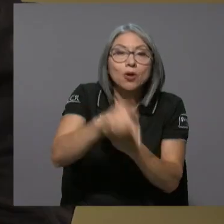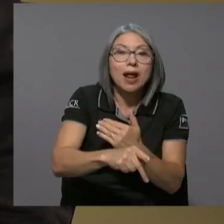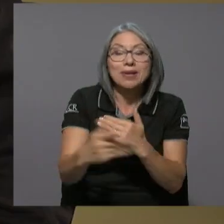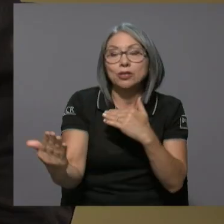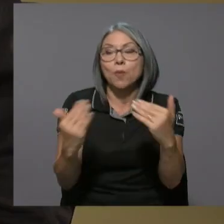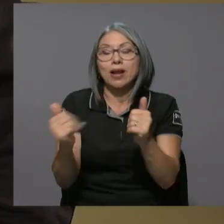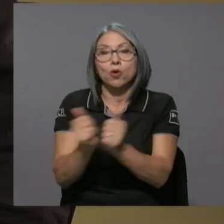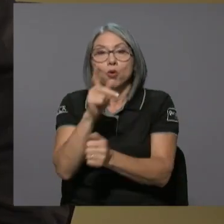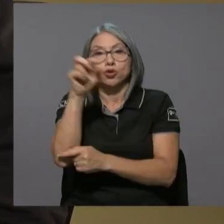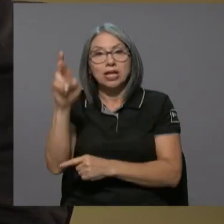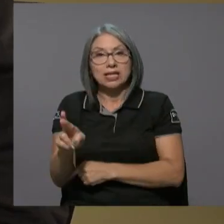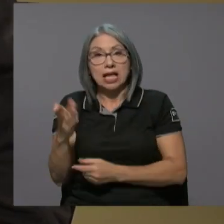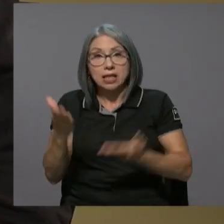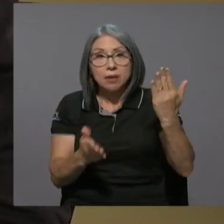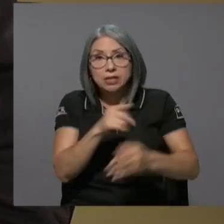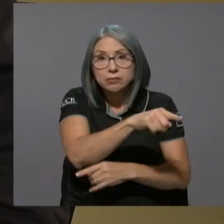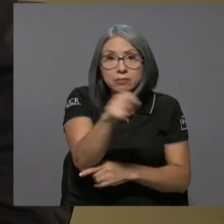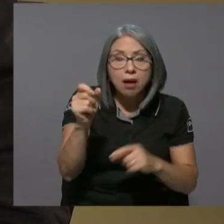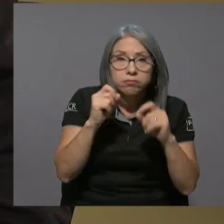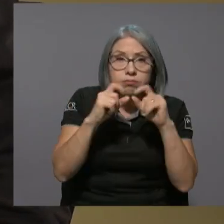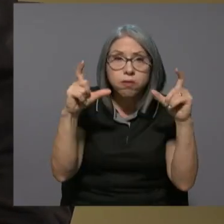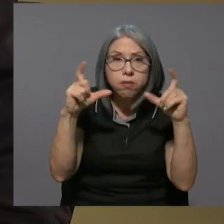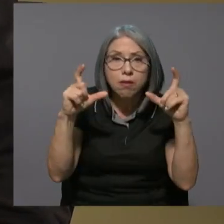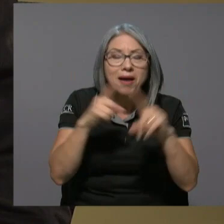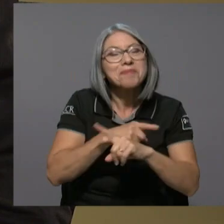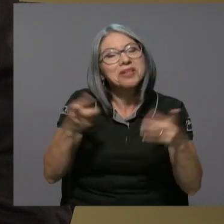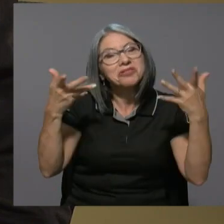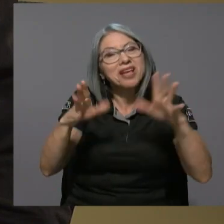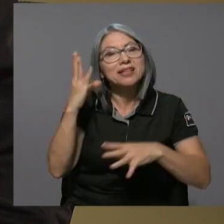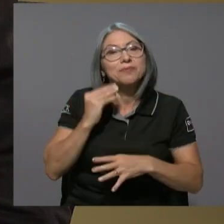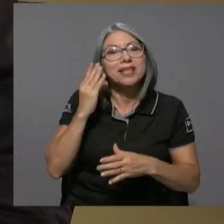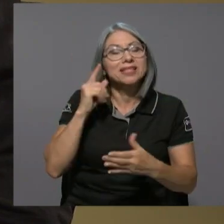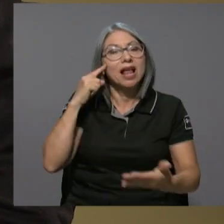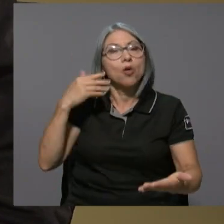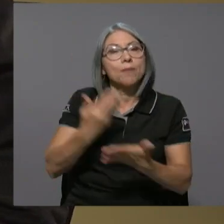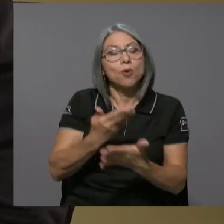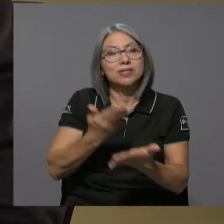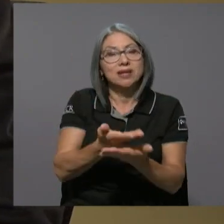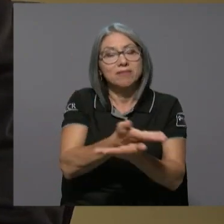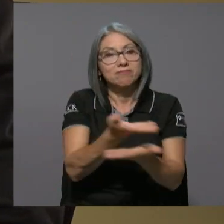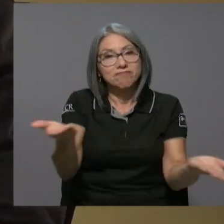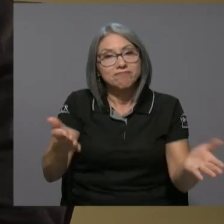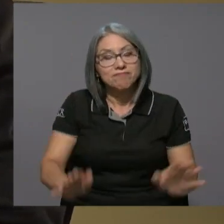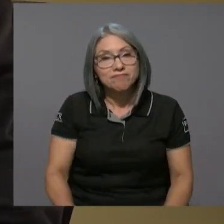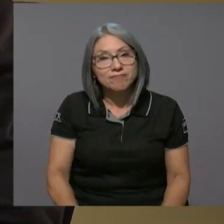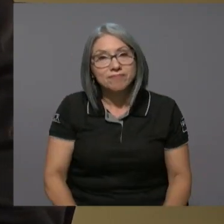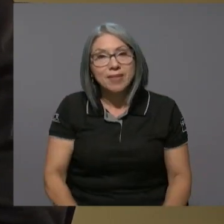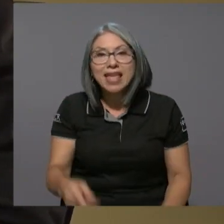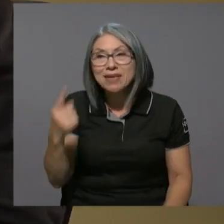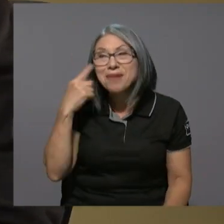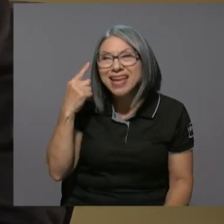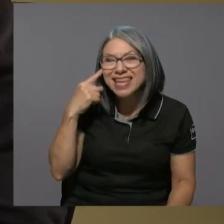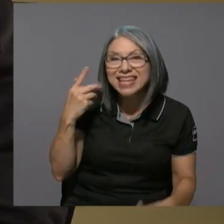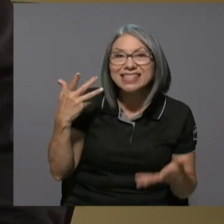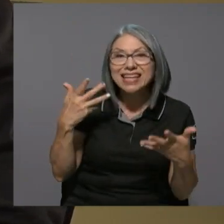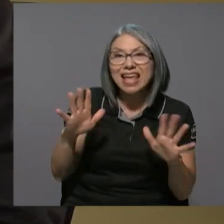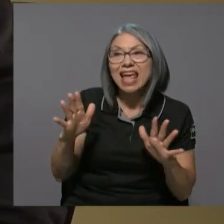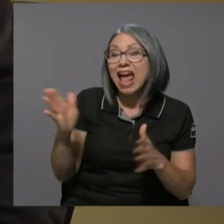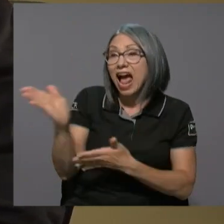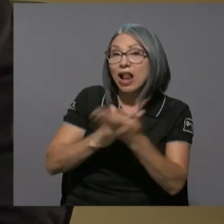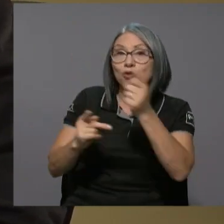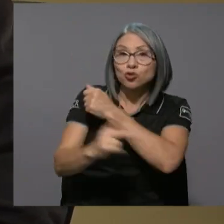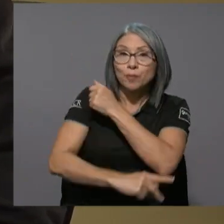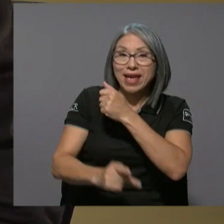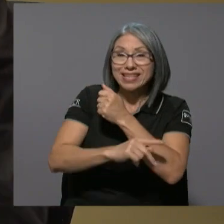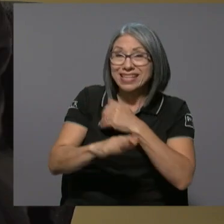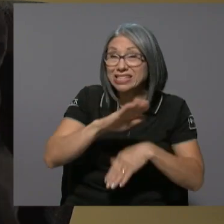sí, efectivamente, la experiencia lo demuestra, ¿verdad? Es decir, y países que comenzaron todos en el mismo